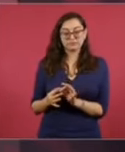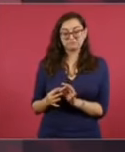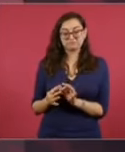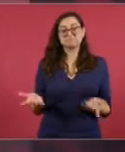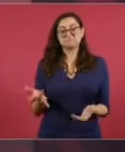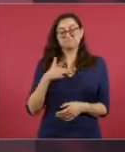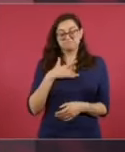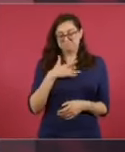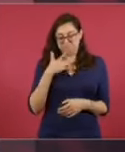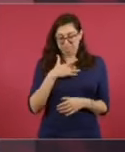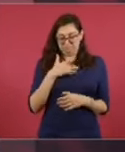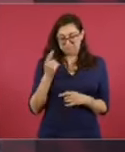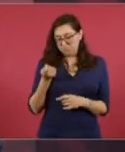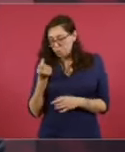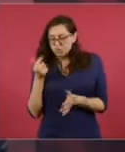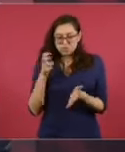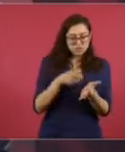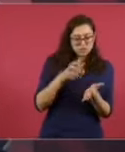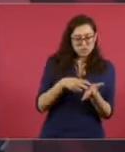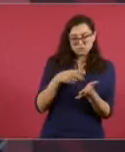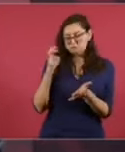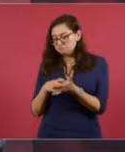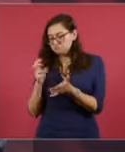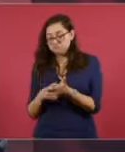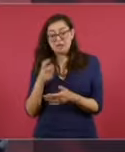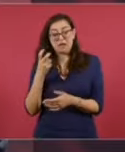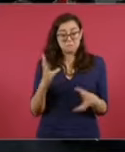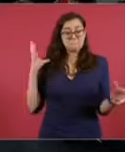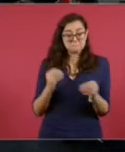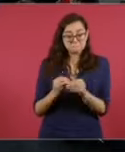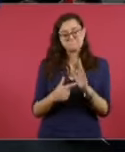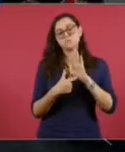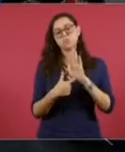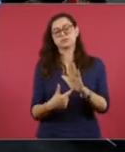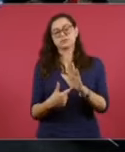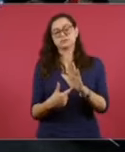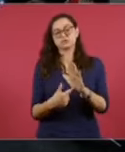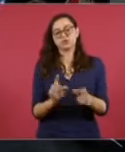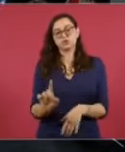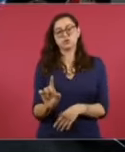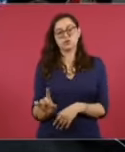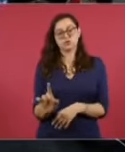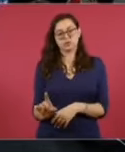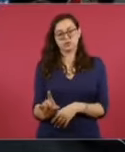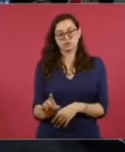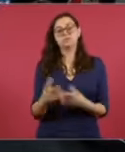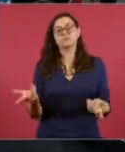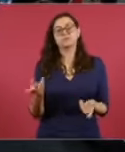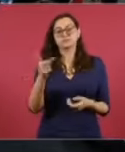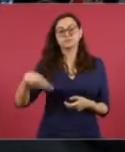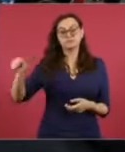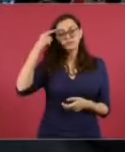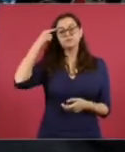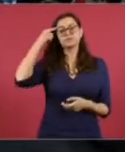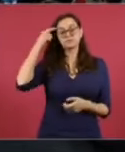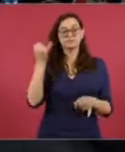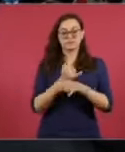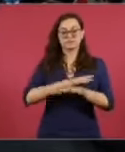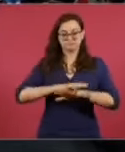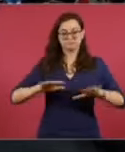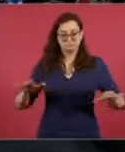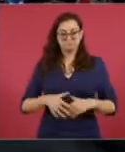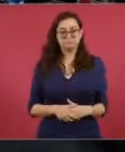pues afinándolo, pero voy a hablar de todo esto para que se tenga